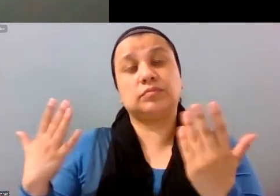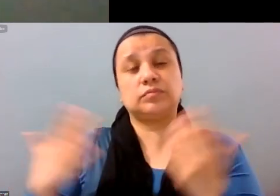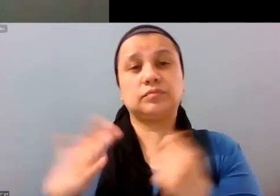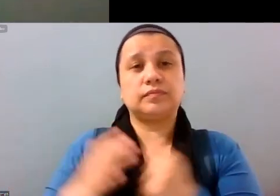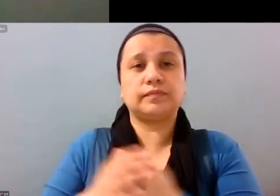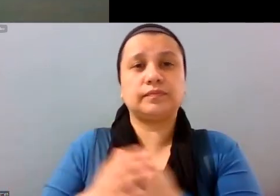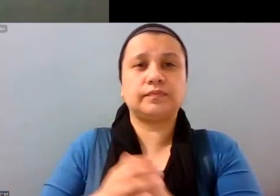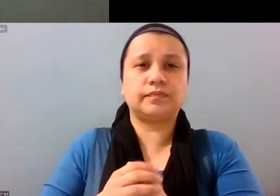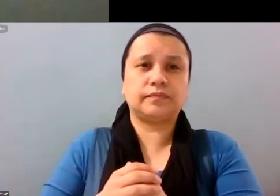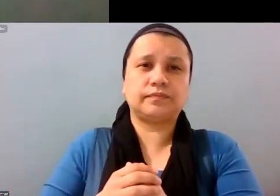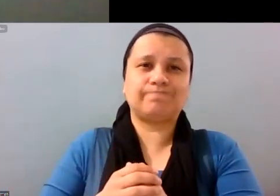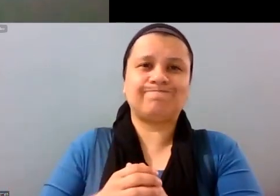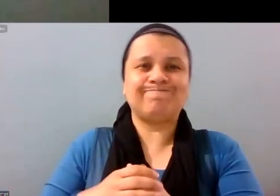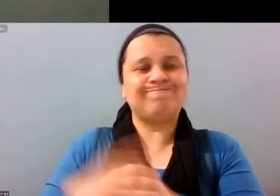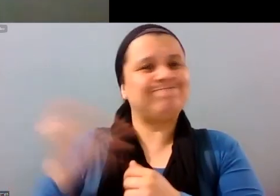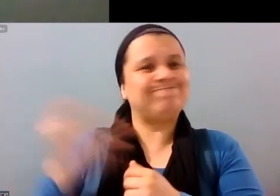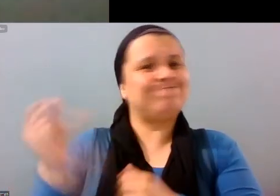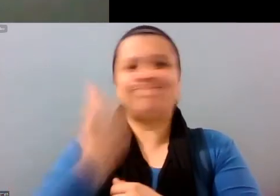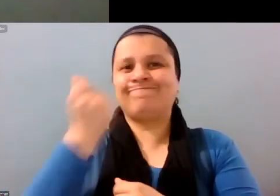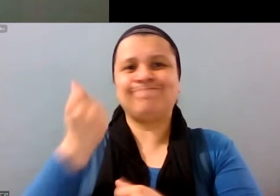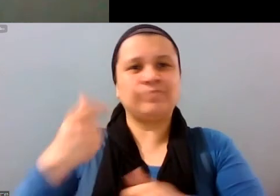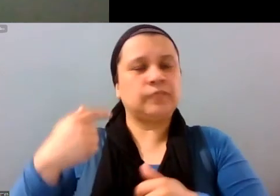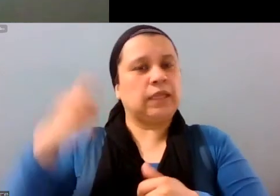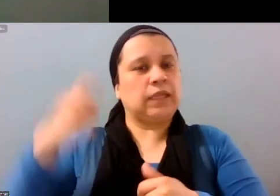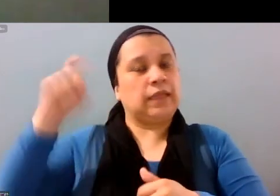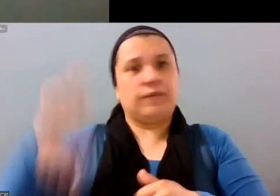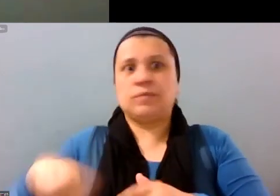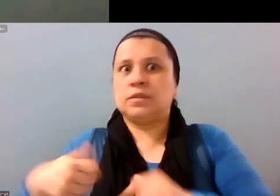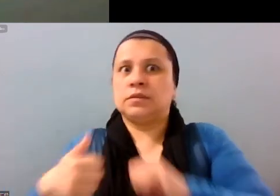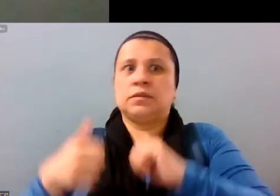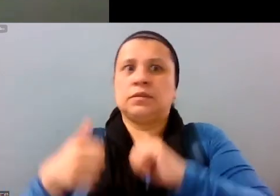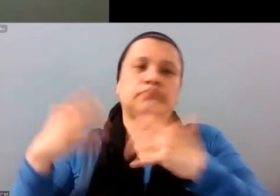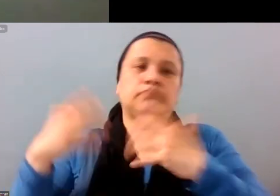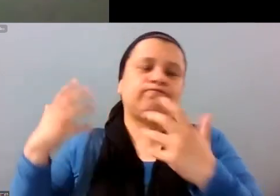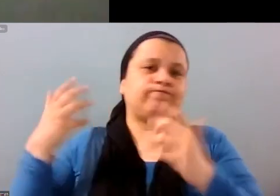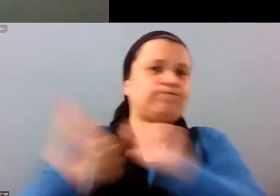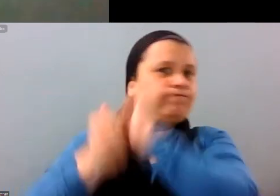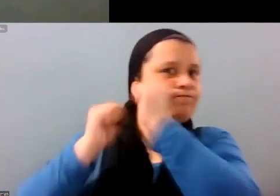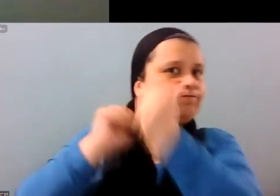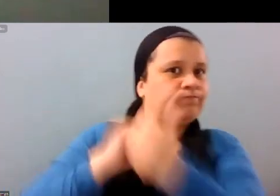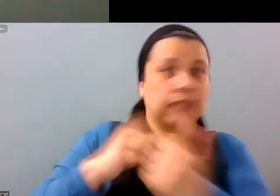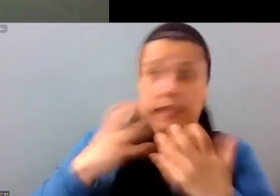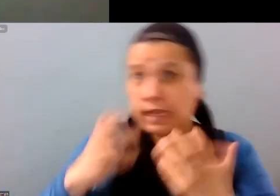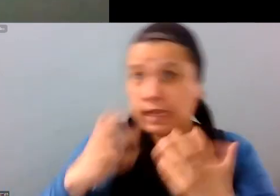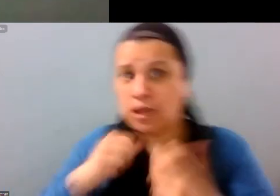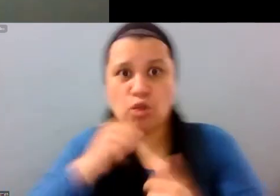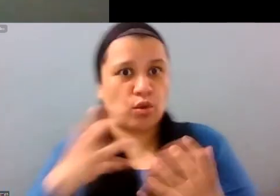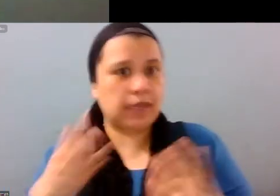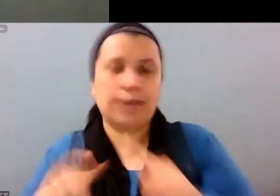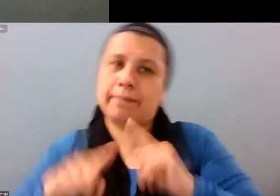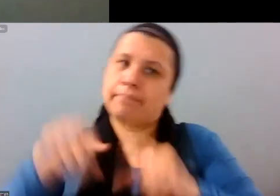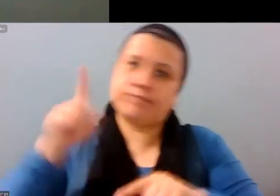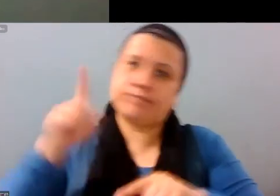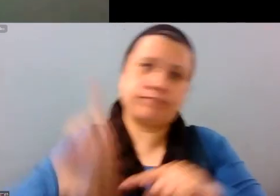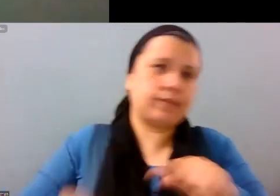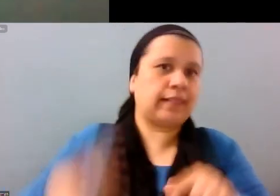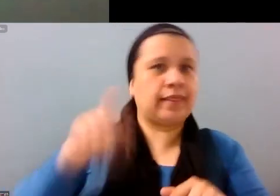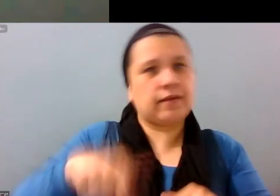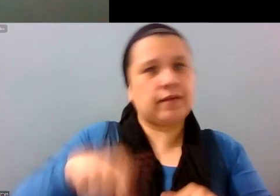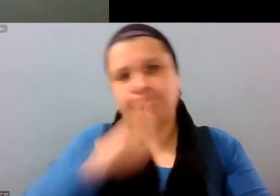abrupto verdad pues hemos tenido que adaptarnos todos queramos o no queramos al proceso verdad al sistema